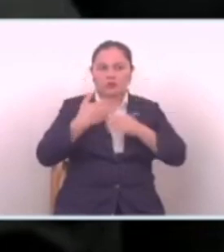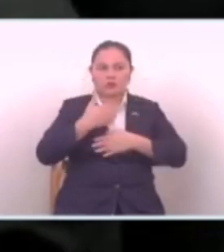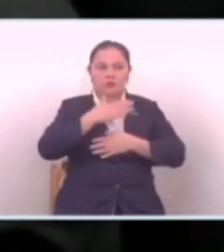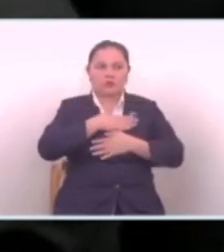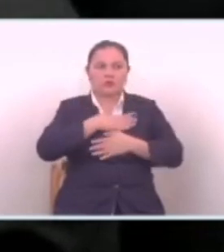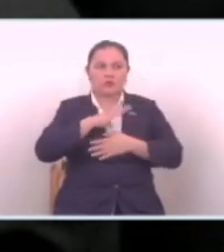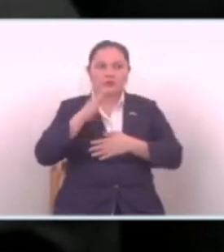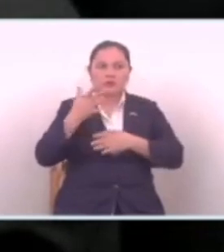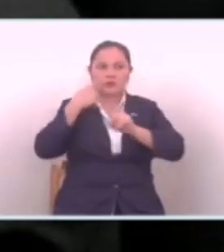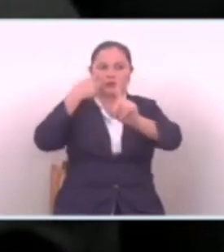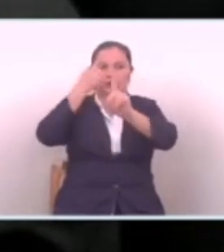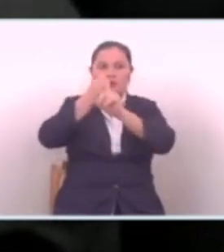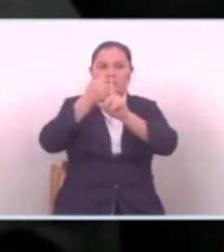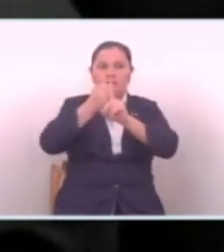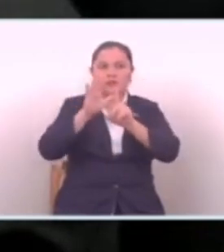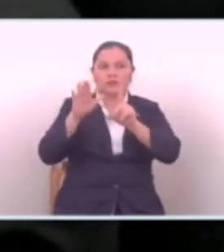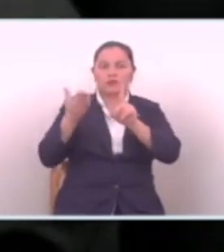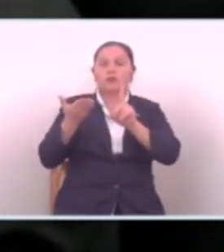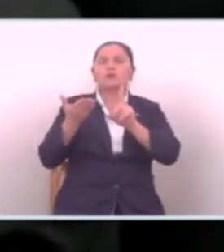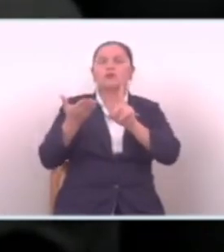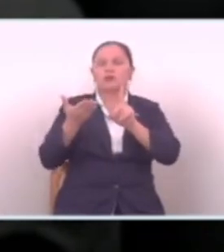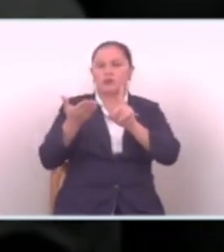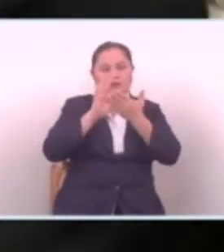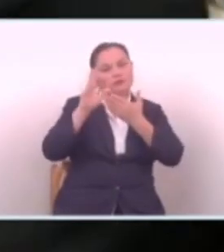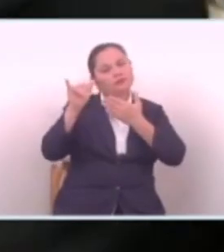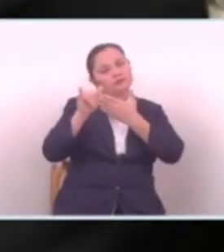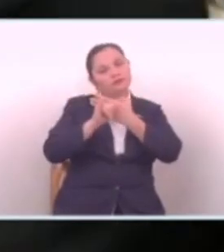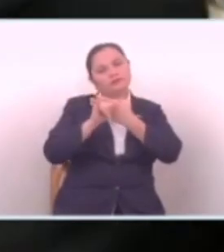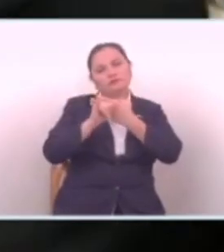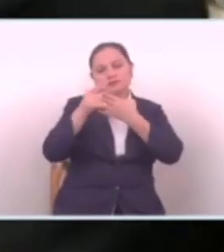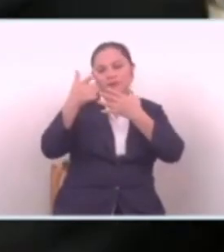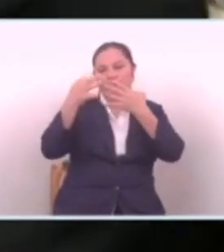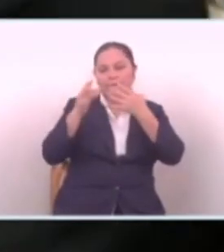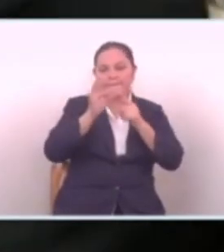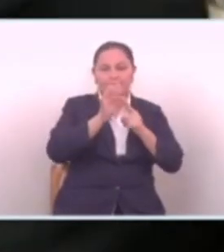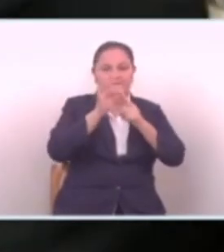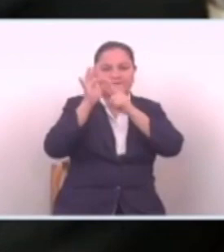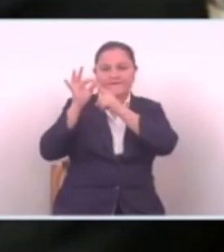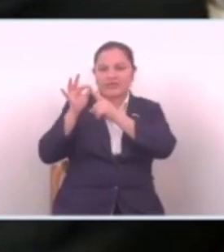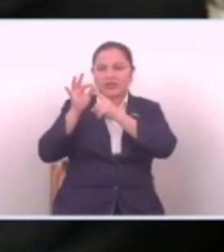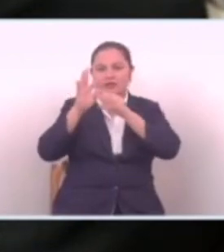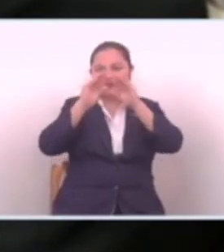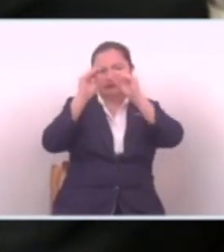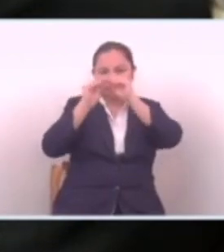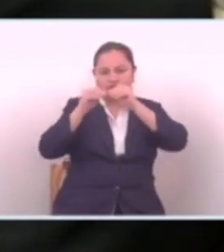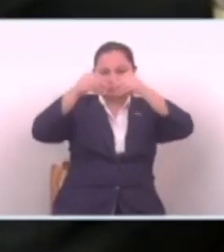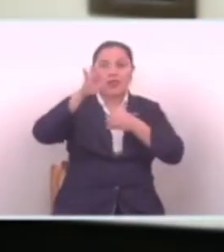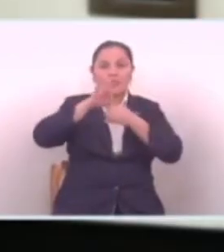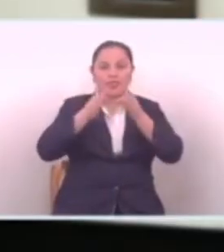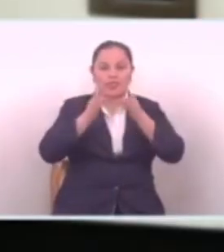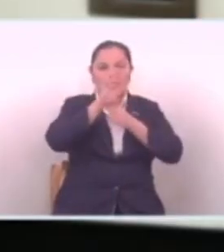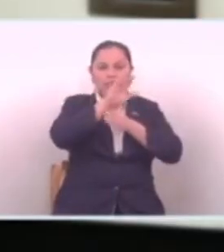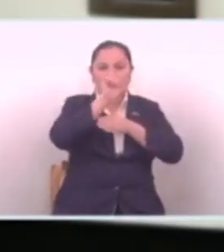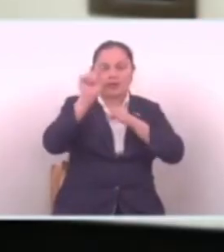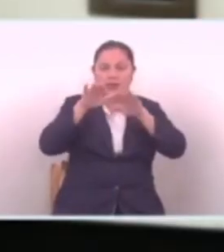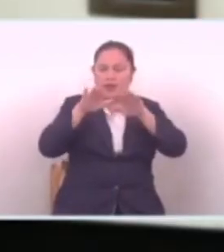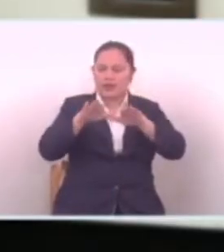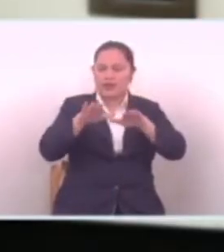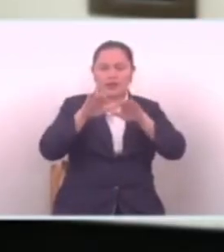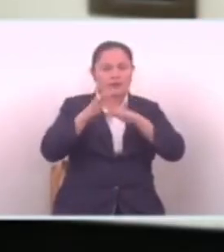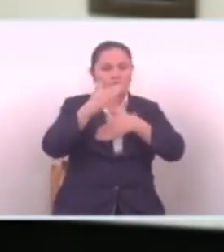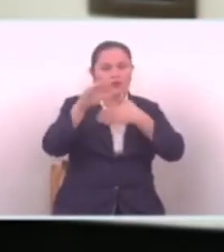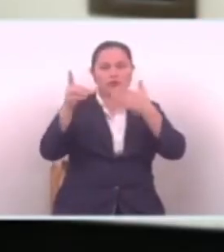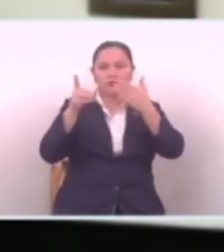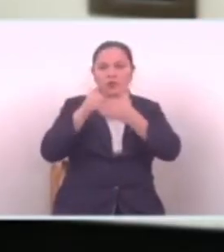una disminución en el número de juntas electorales municipales así como una simplificación en el número de planillas por candidaturas por